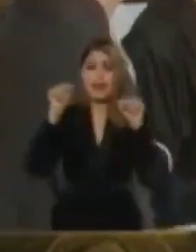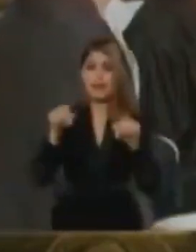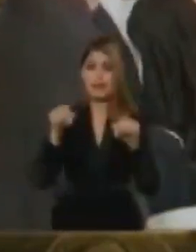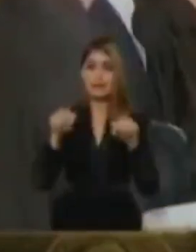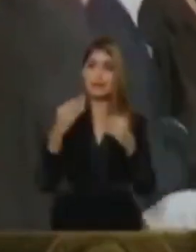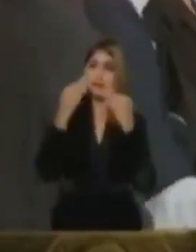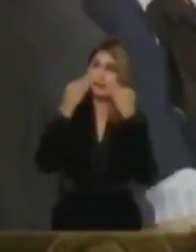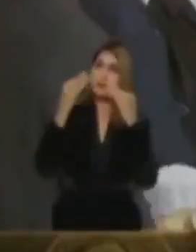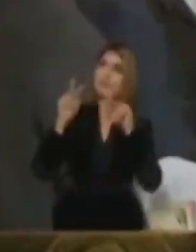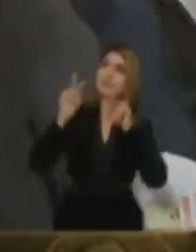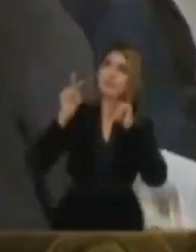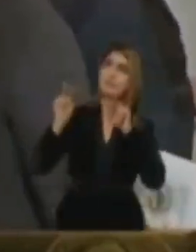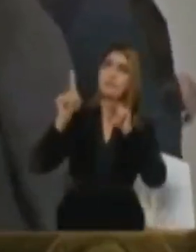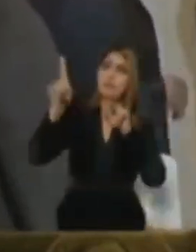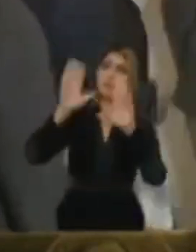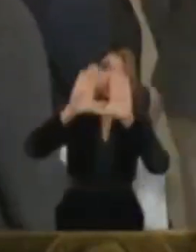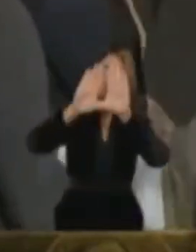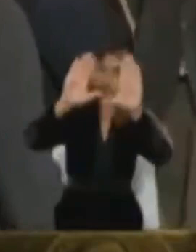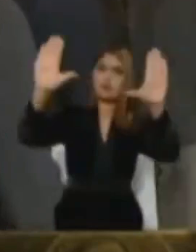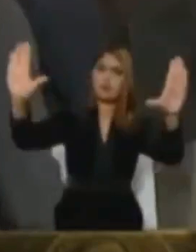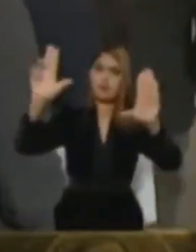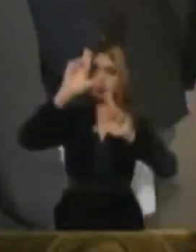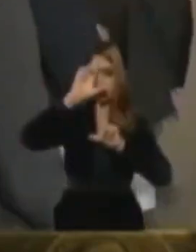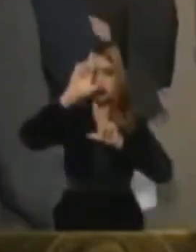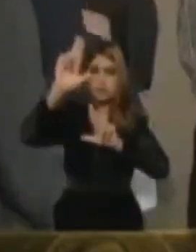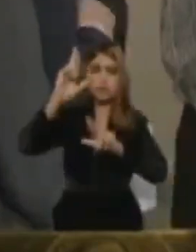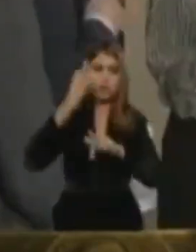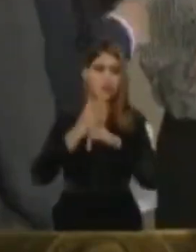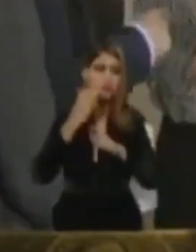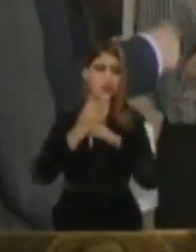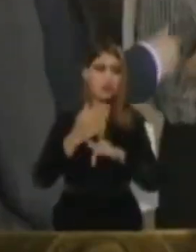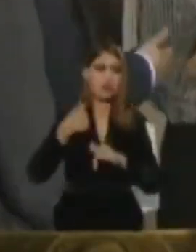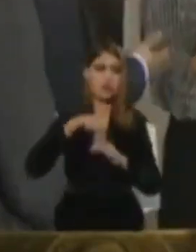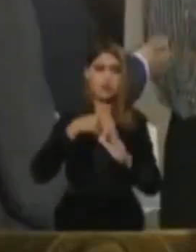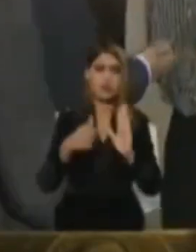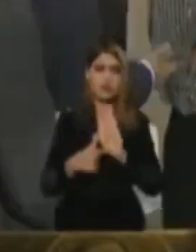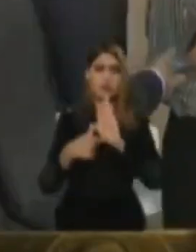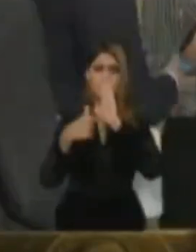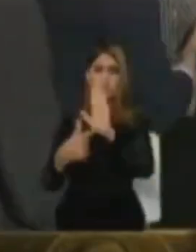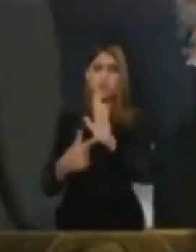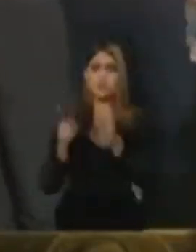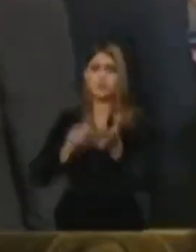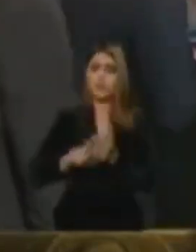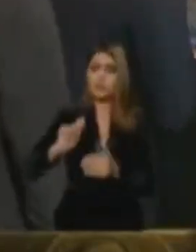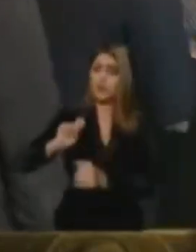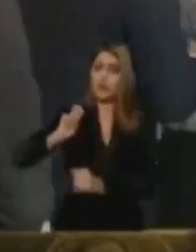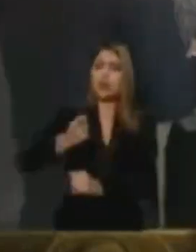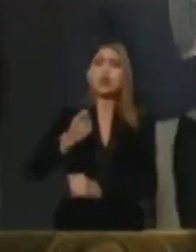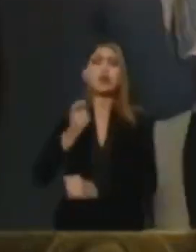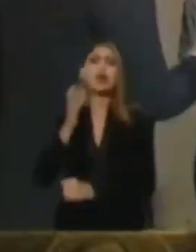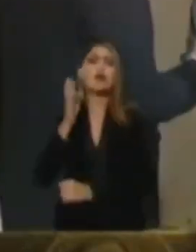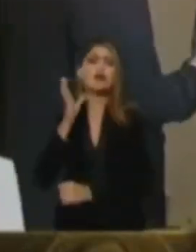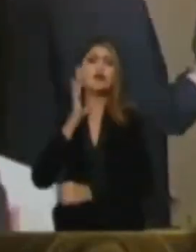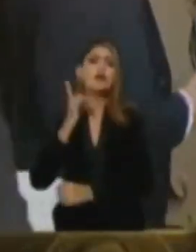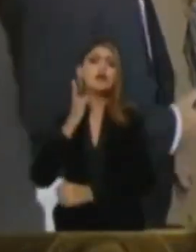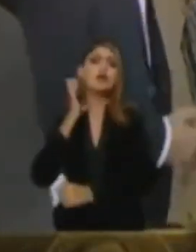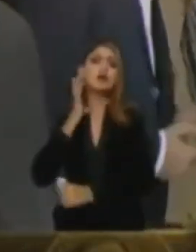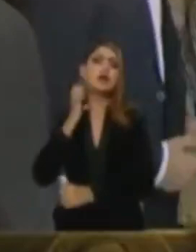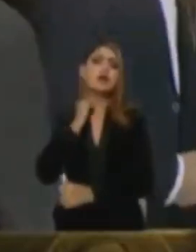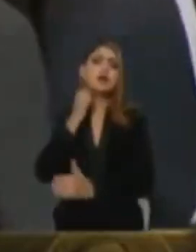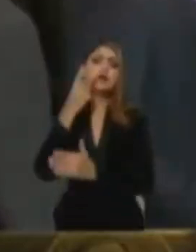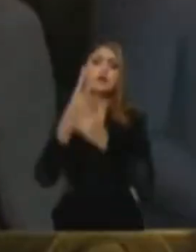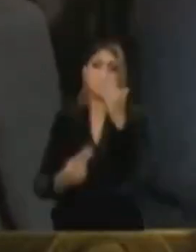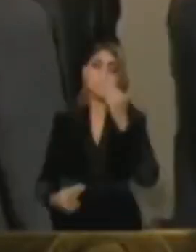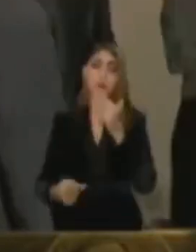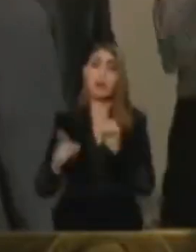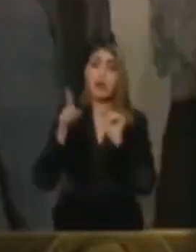muro de honor que observamos ahí al fondo de esta imagen que le estamos presentando a través de la señal del canal del Congreso.